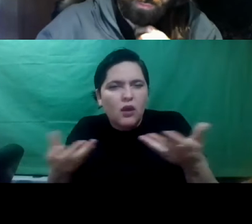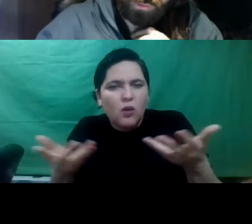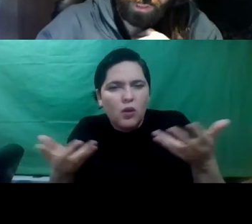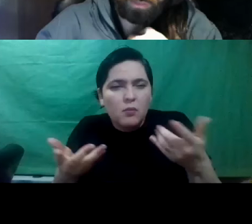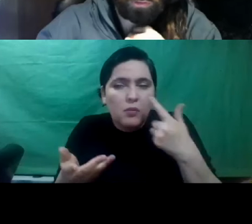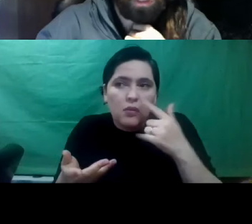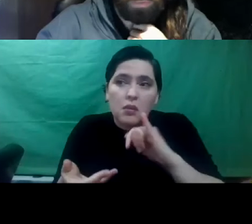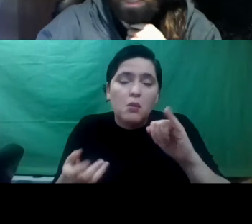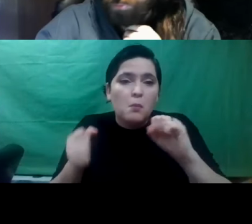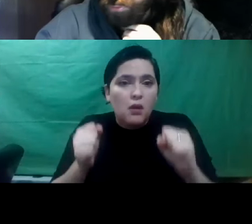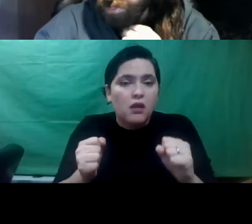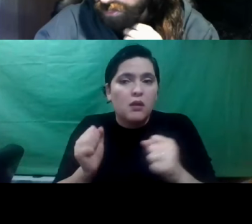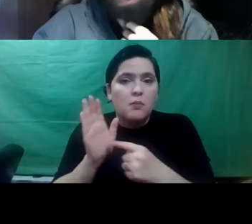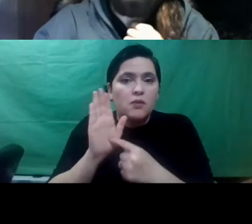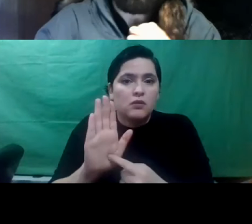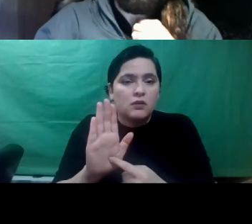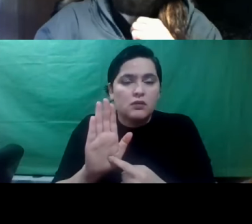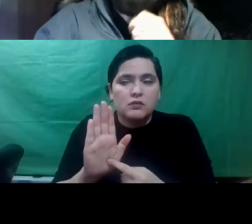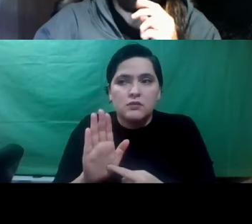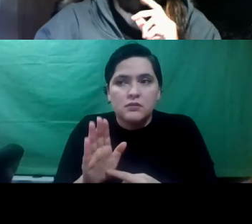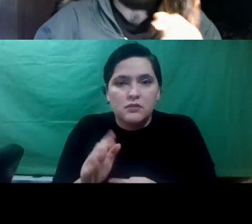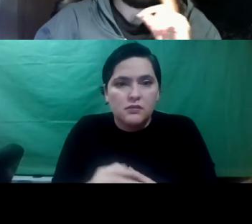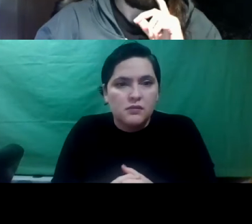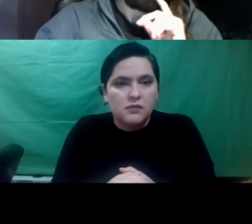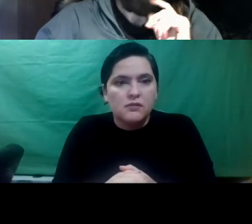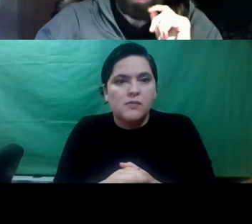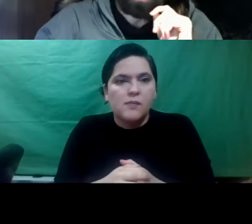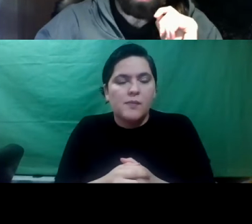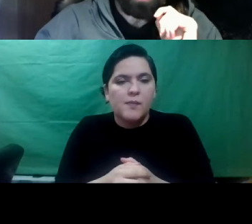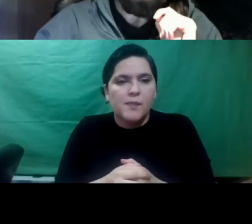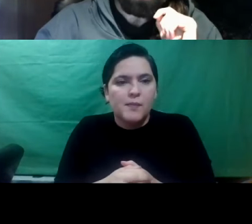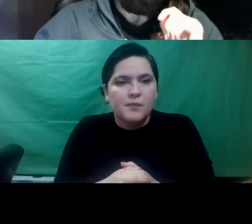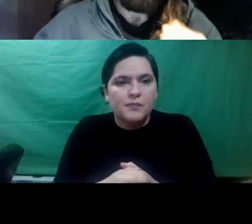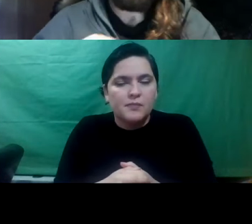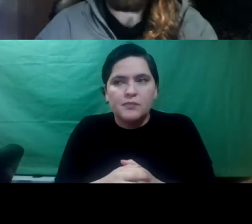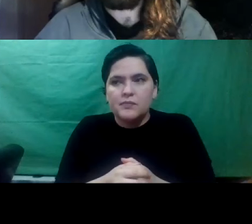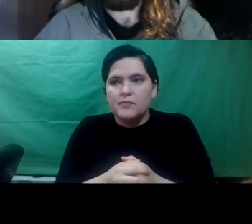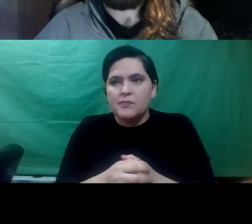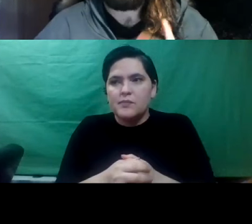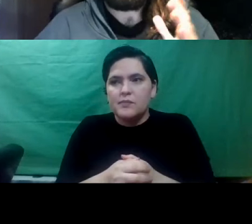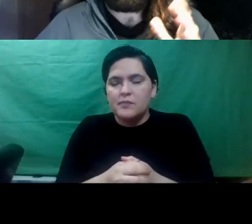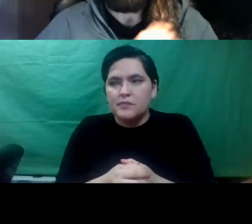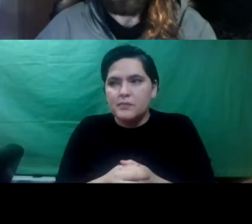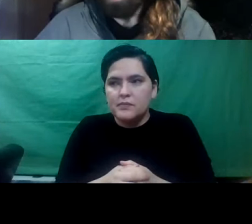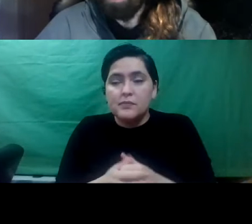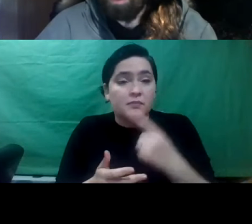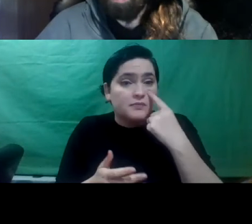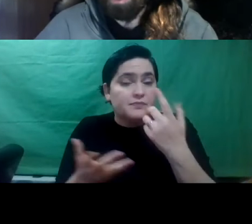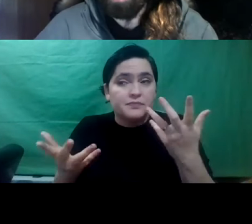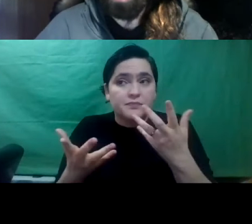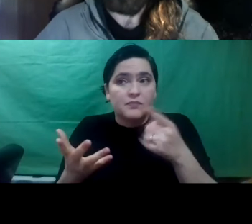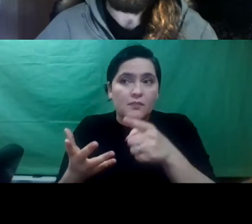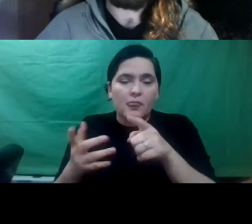tiempo, después voy a mostrar resultados de envejecimiento, pero estoy viendo que no. Entonces, lo que hicimos con esto fue utilizar un